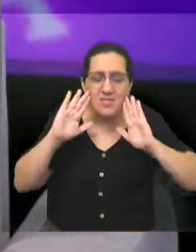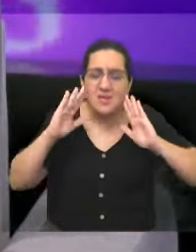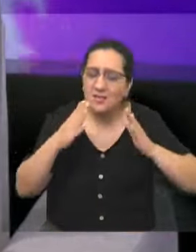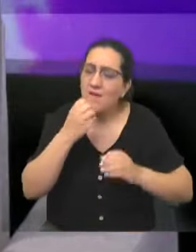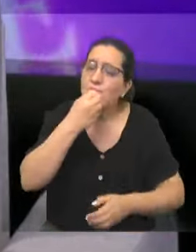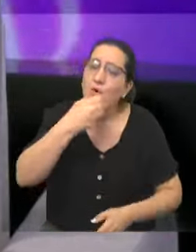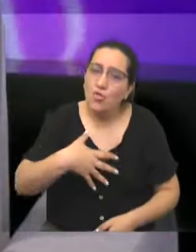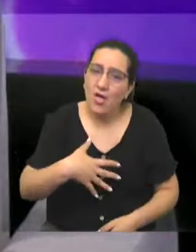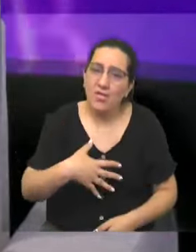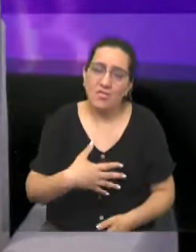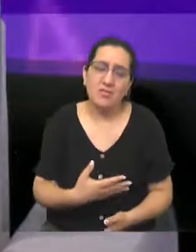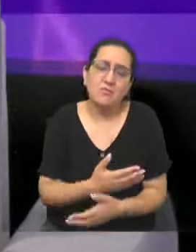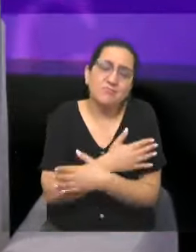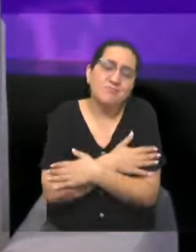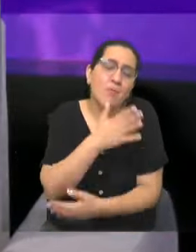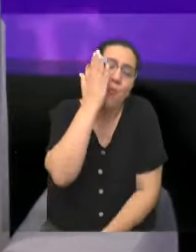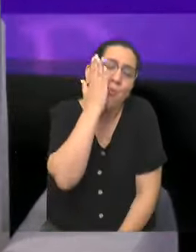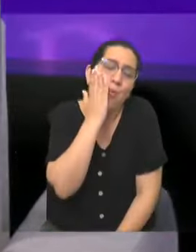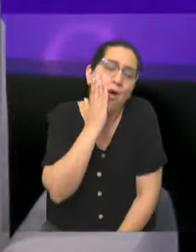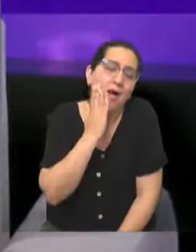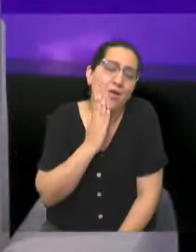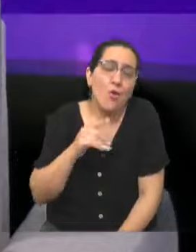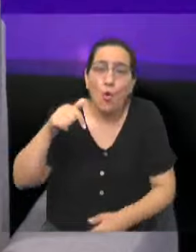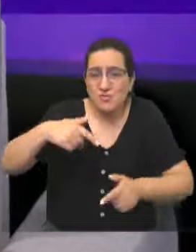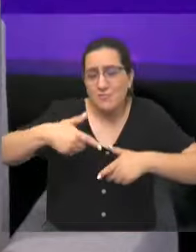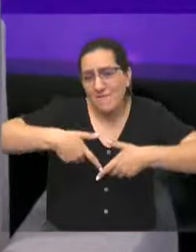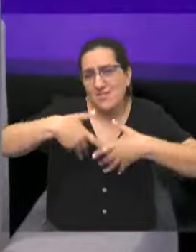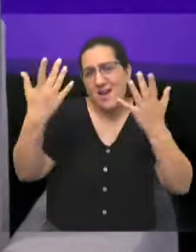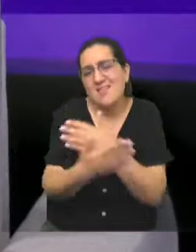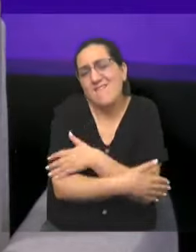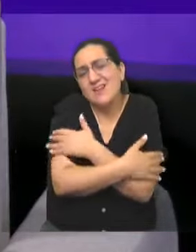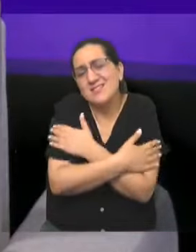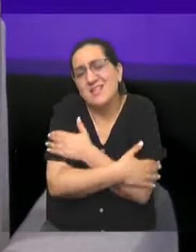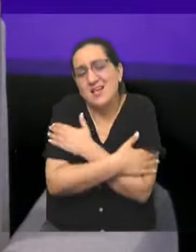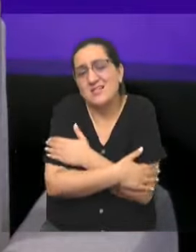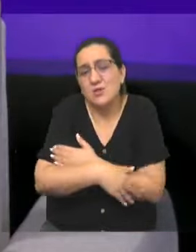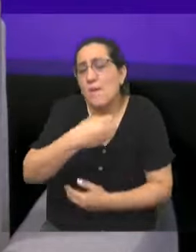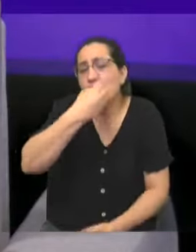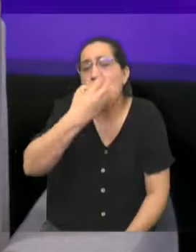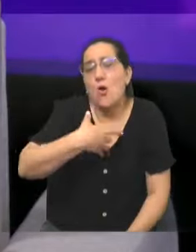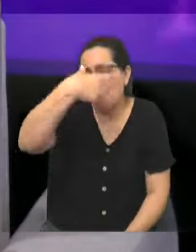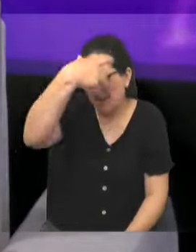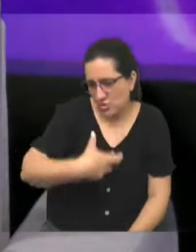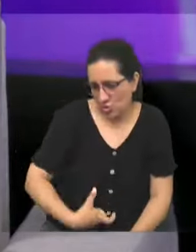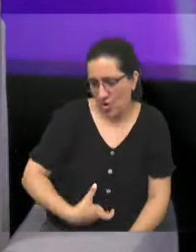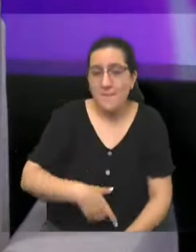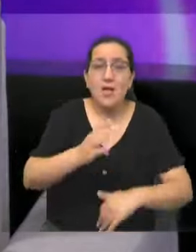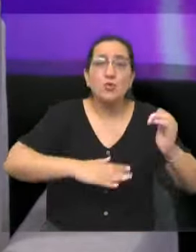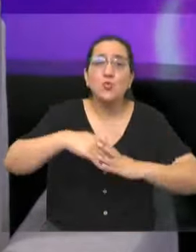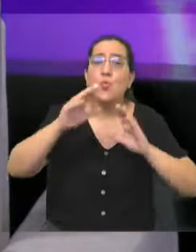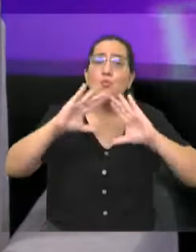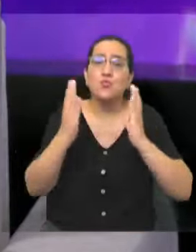bondad. Abrázate a la bondad, que hoy es el día para festejar, para abrazarse, para ser una mejor persona, para construir un mundo